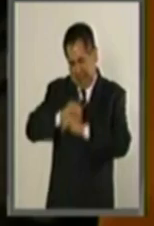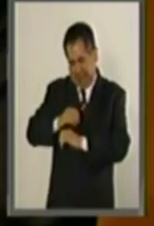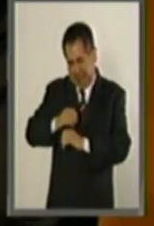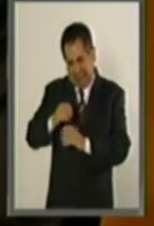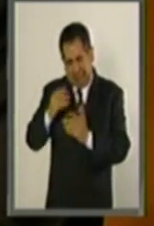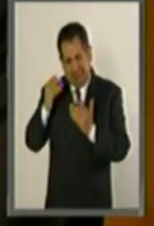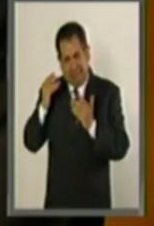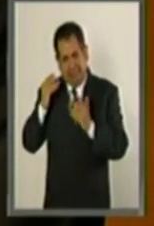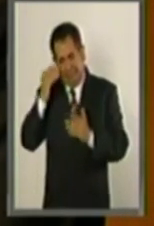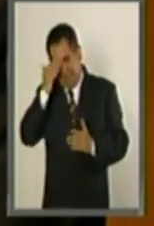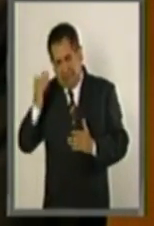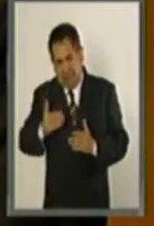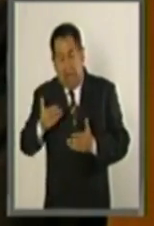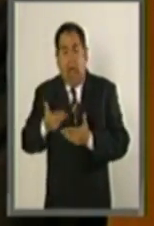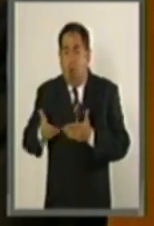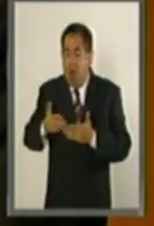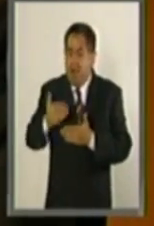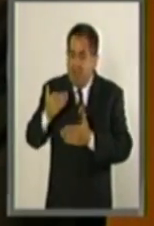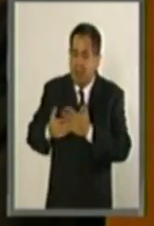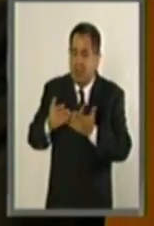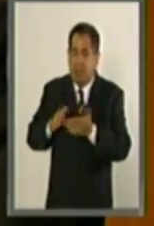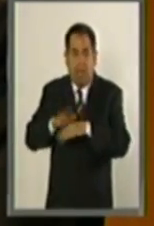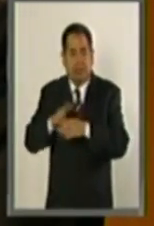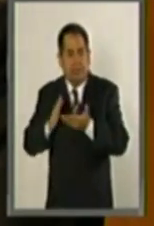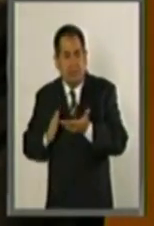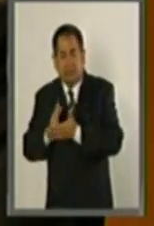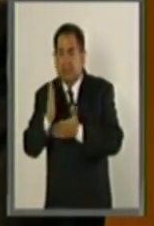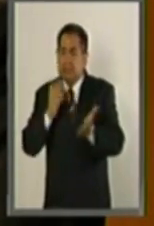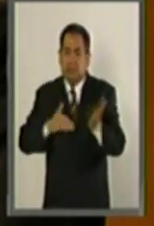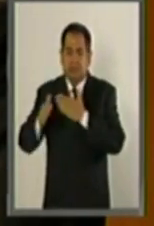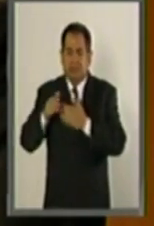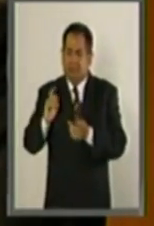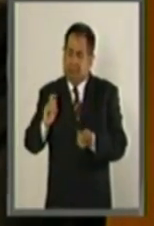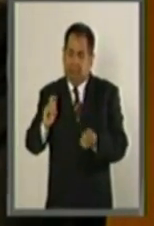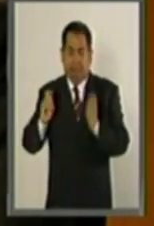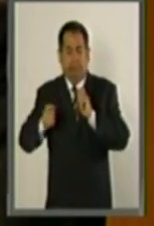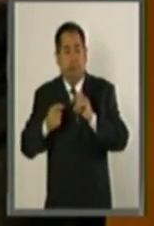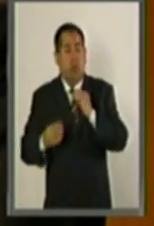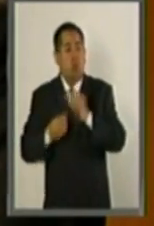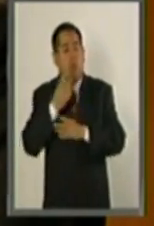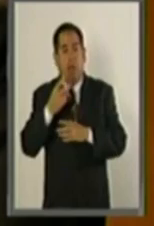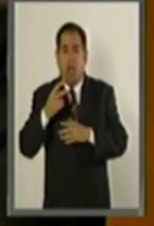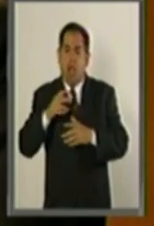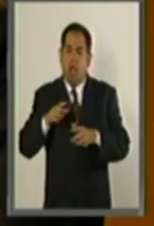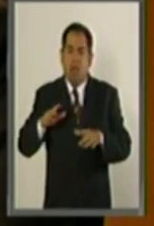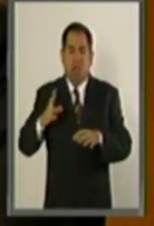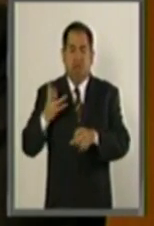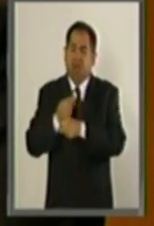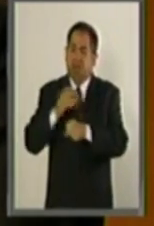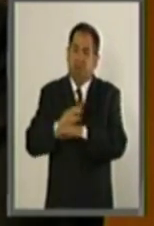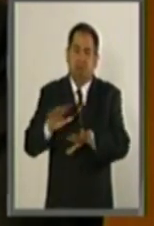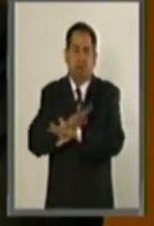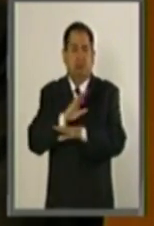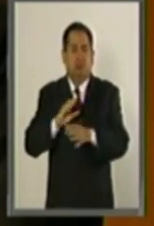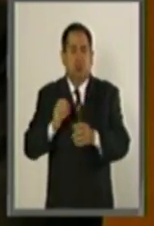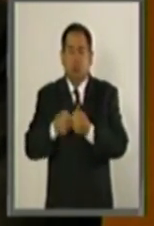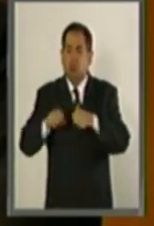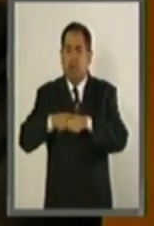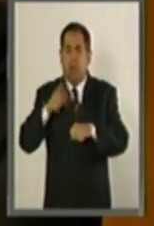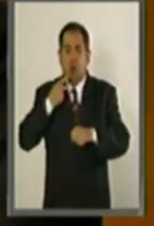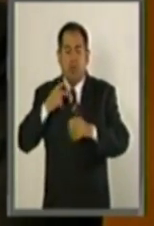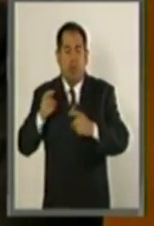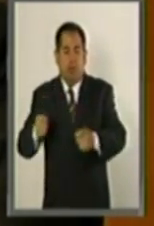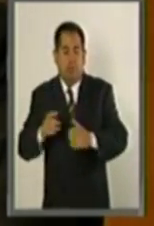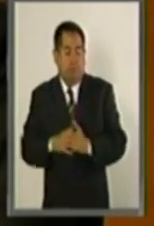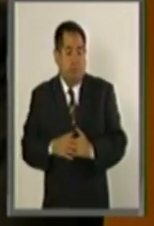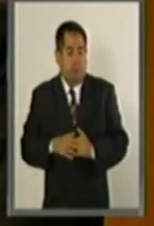ahora sigue impidiendo la transición de estos países hacia una nueva etapa de reconstrucción social y política. Hasta